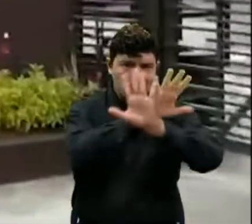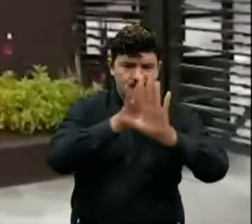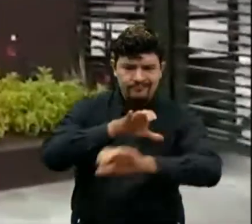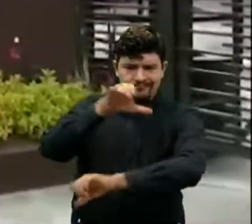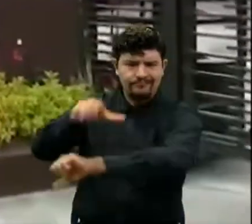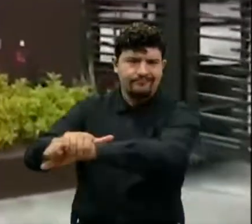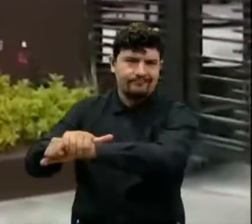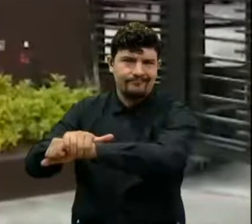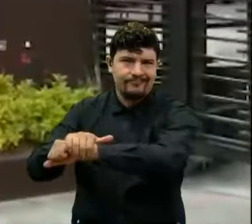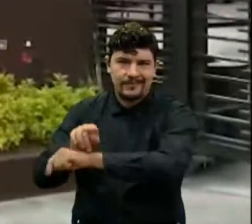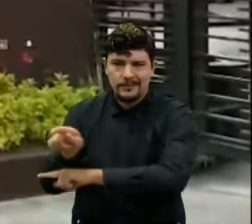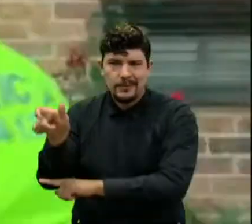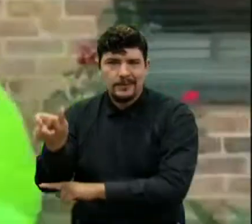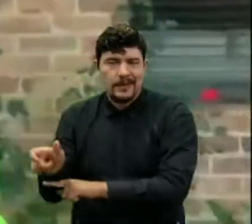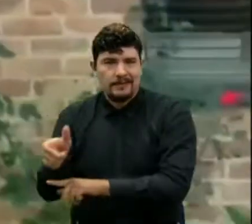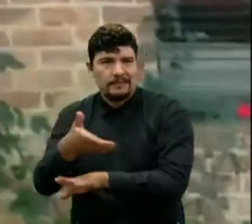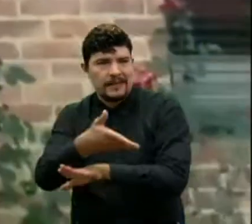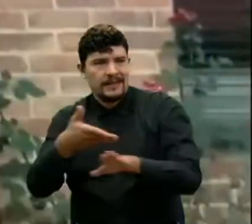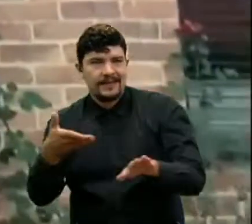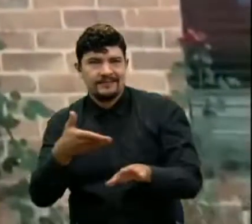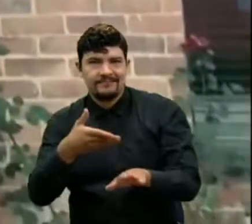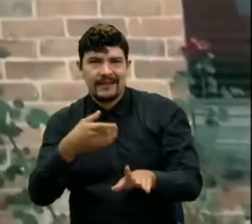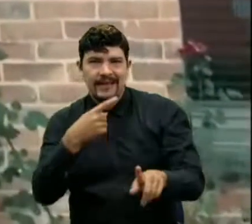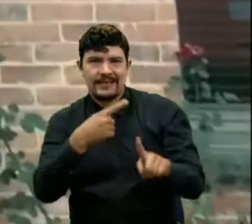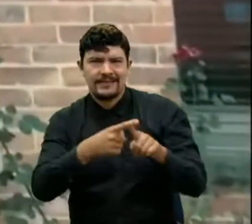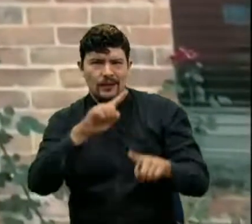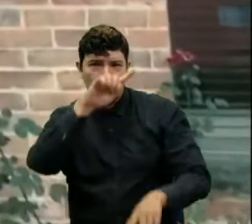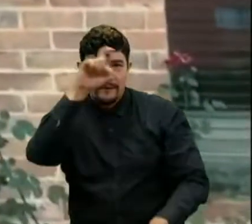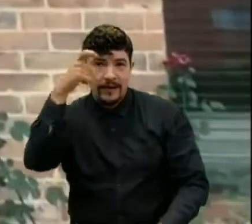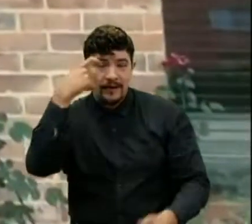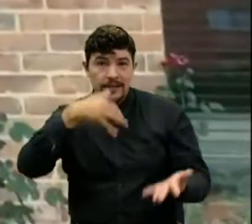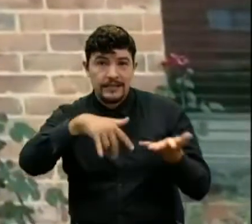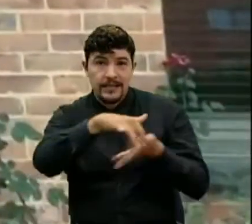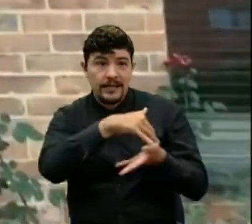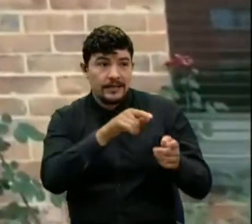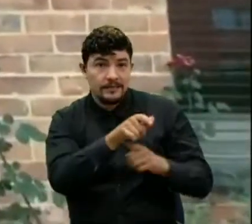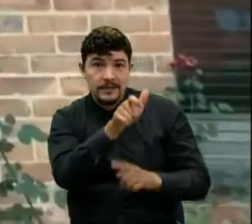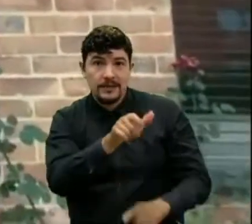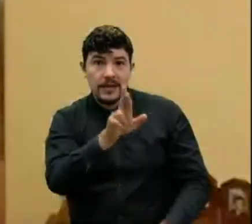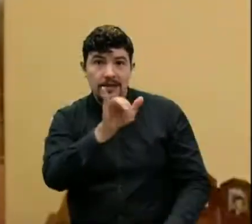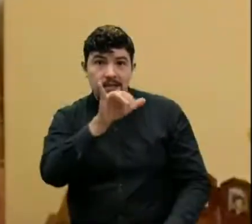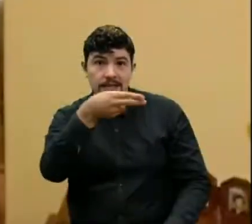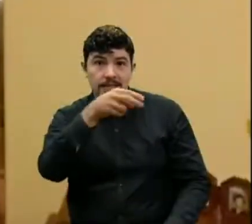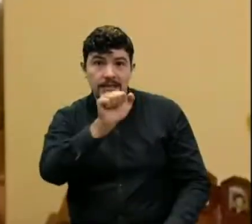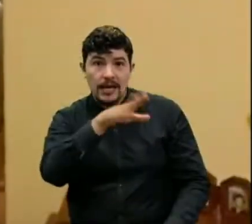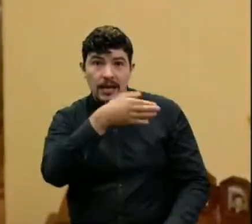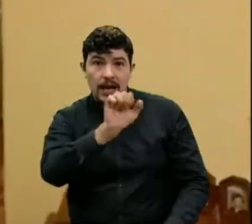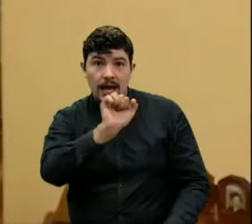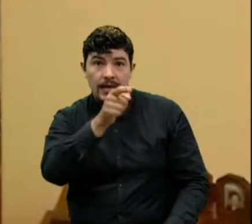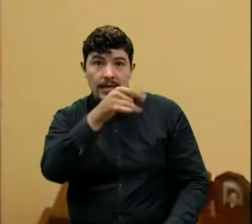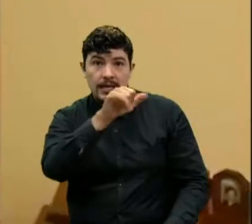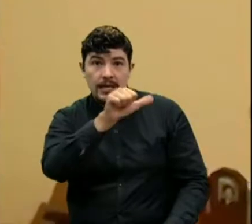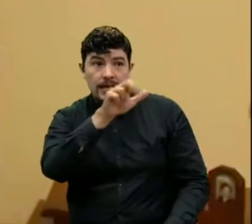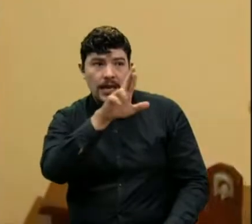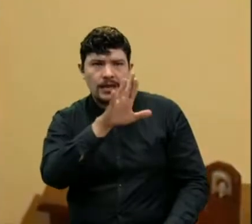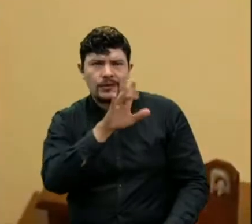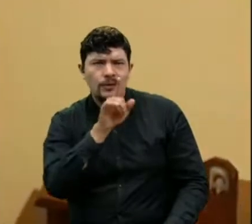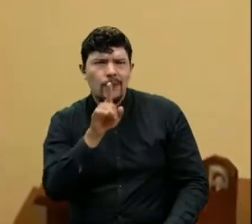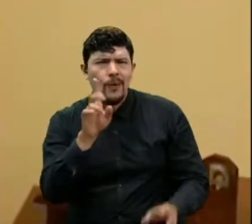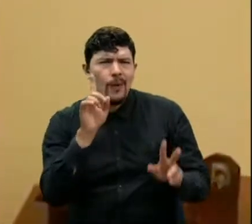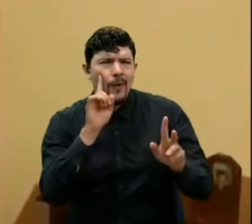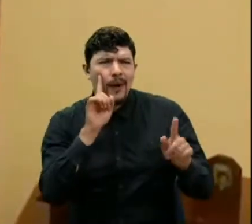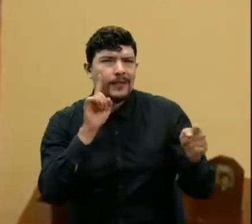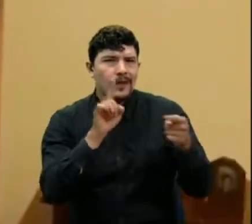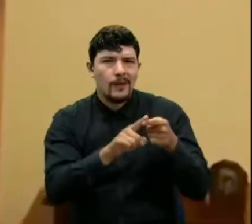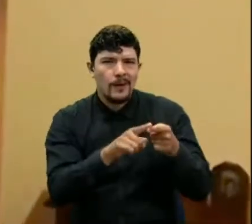millones de pesos al congresista y ex gobernador de santander richard aguilar con el fin de resolver su favor a su